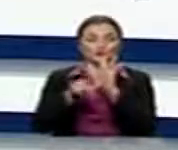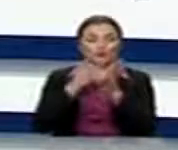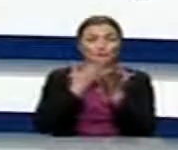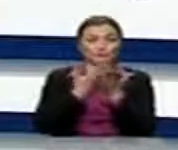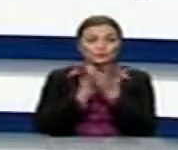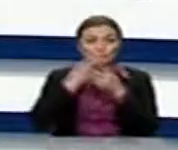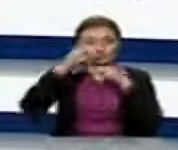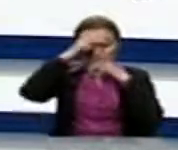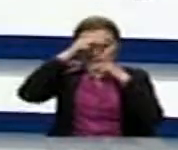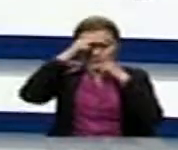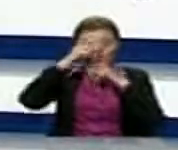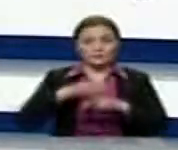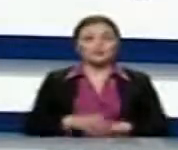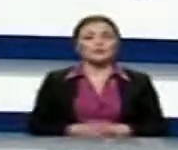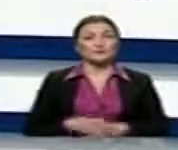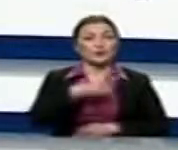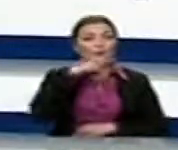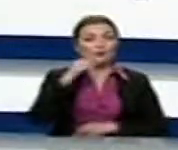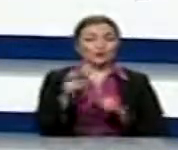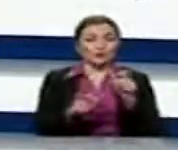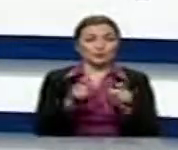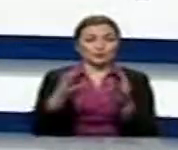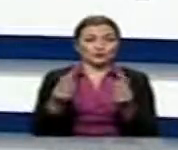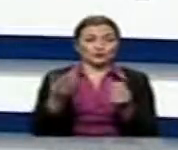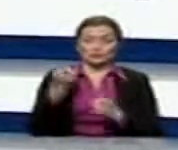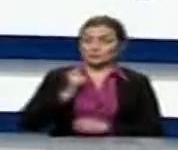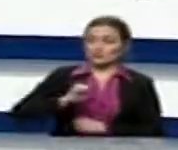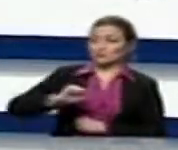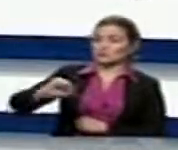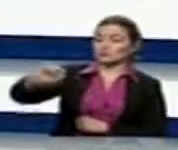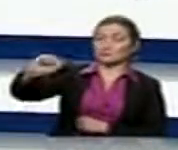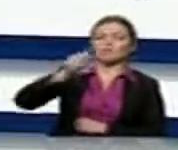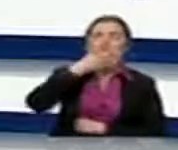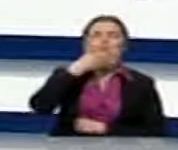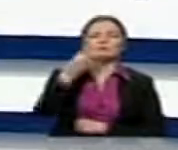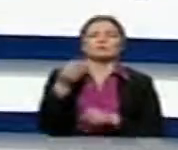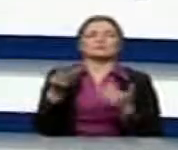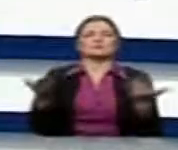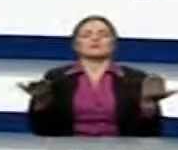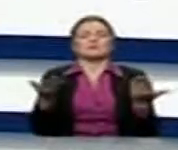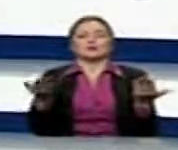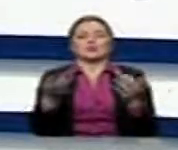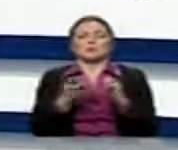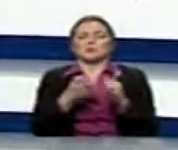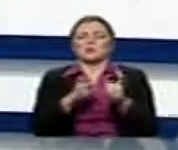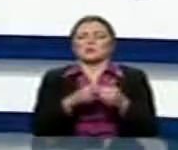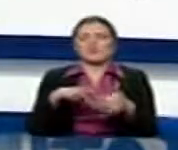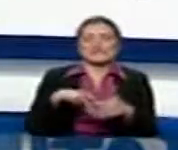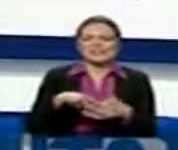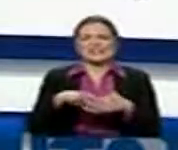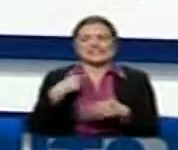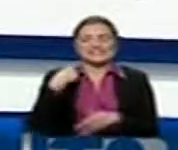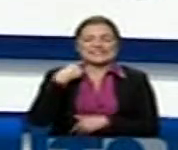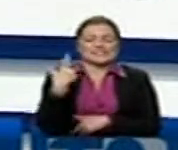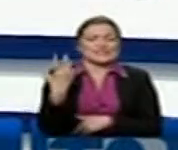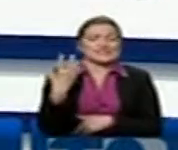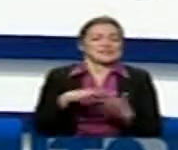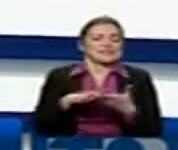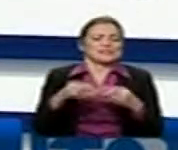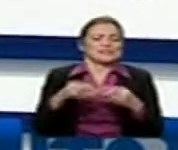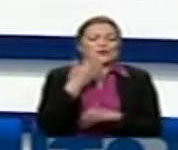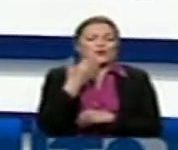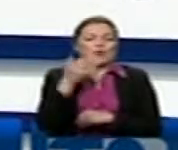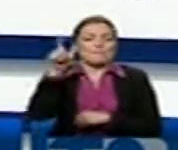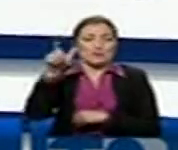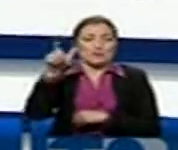estar junto a nosotros. Este feriado mucha gente saldrá de viaje y no hay nada mejor que evitar contratiempos. Un experto en esta materia nos brinda las